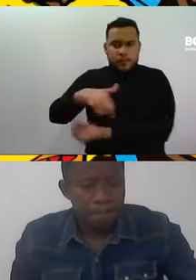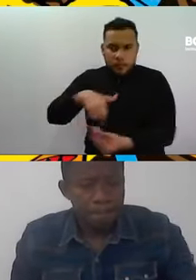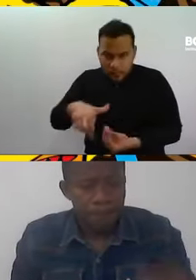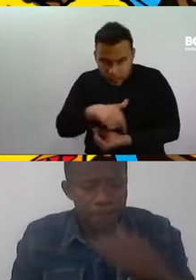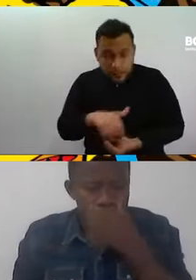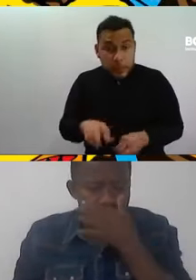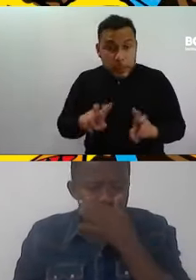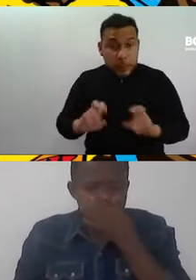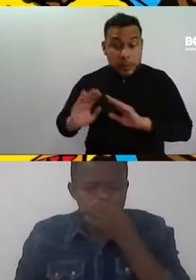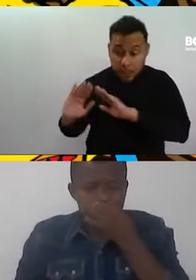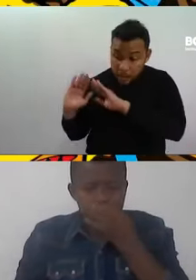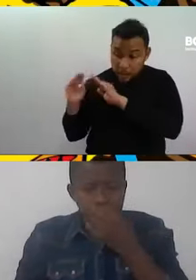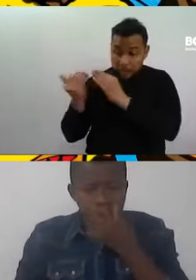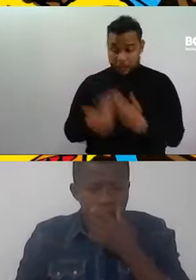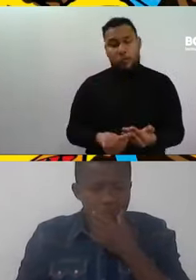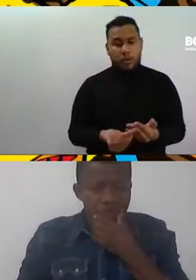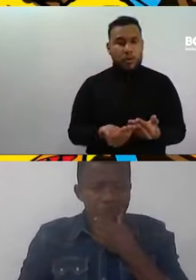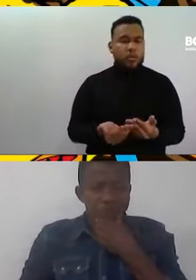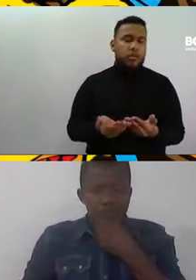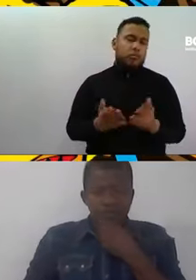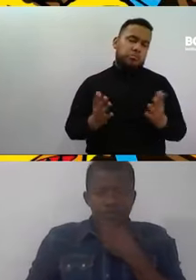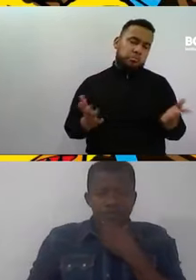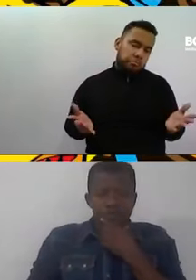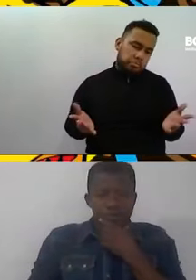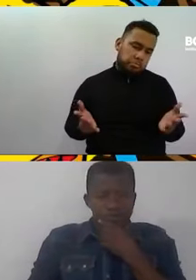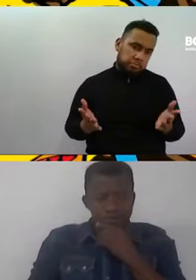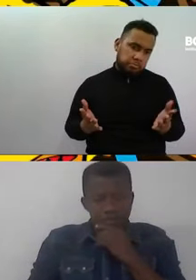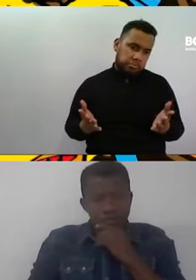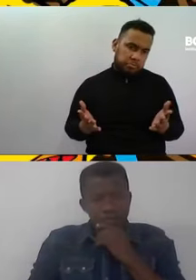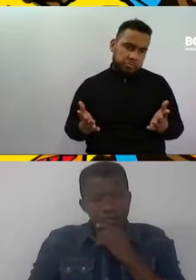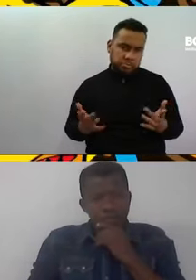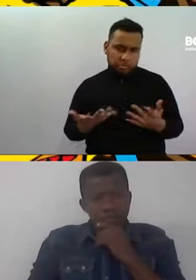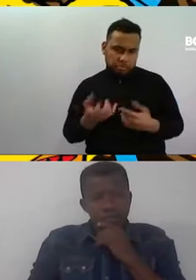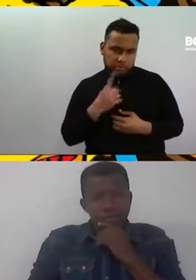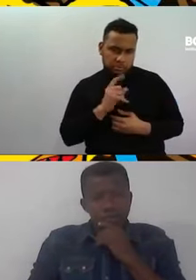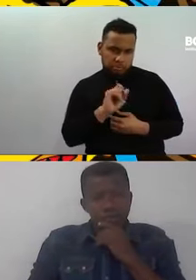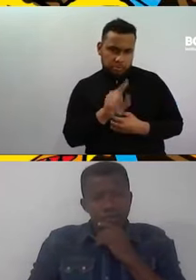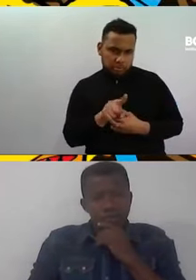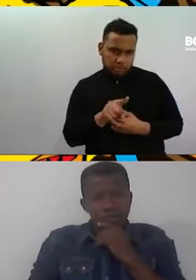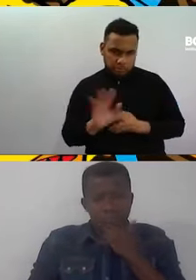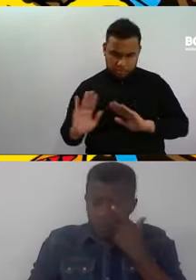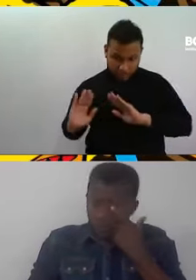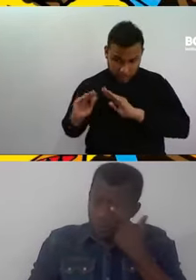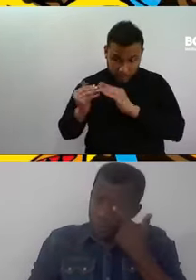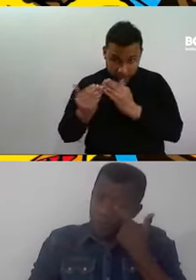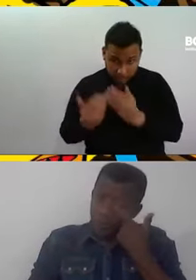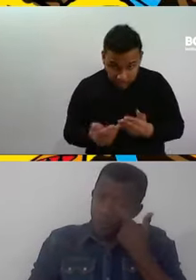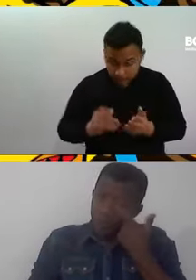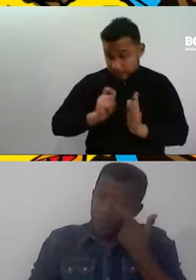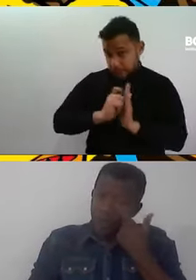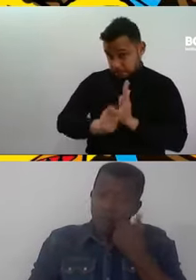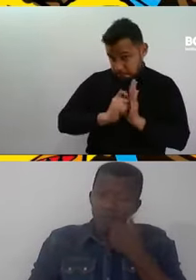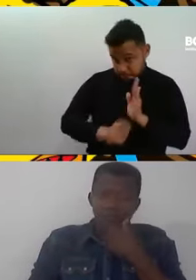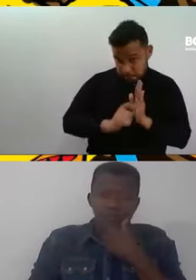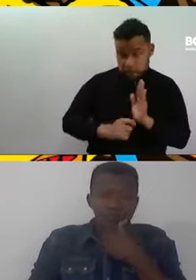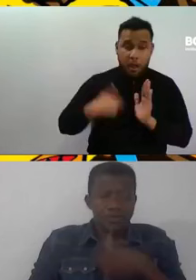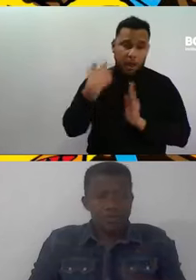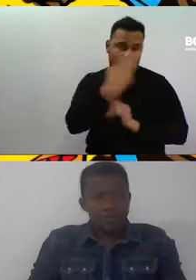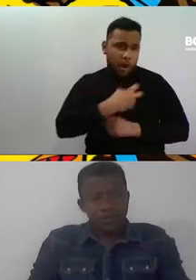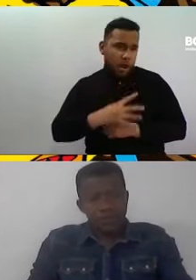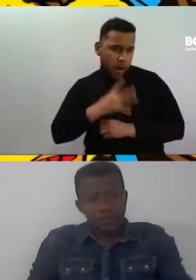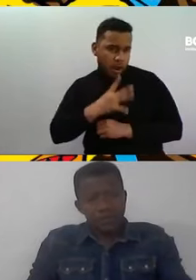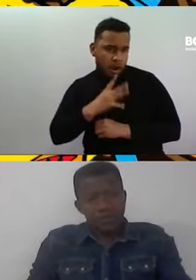literatura, yo quisiera preguntarles, esta literatura escrita, oral,